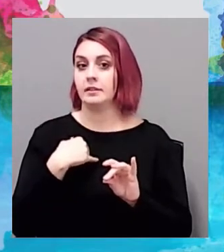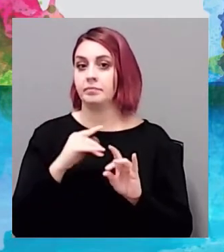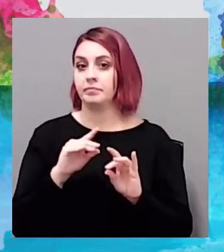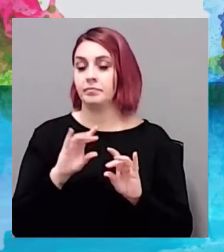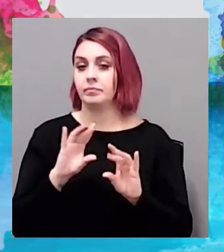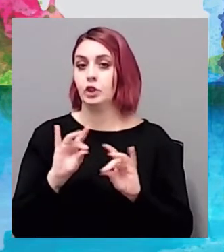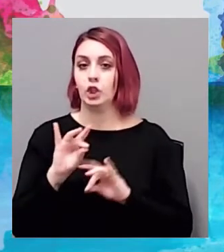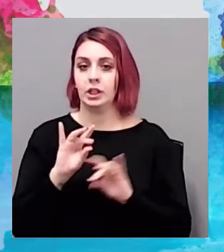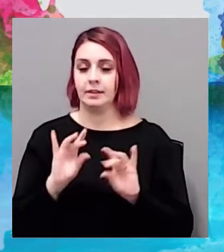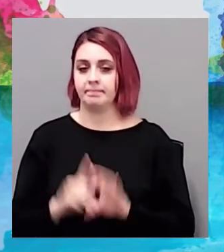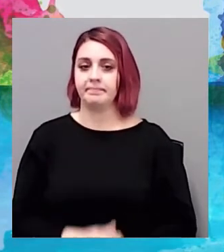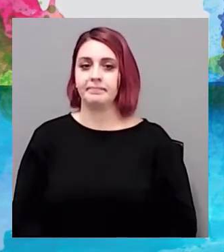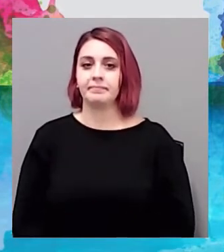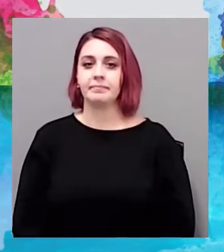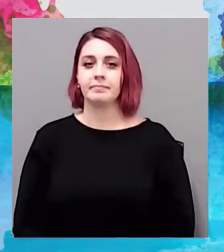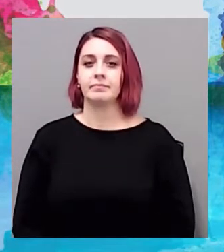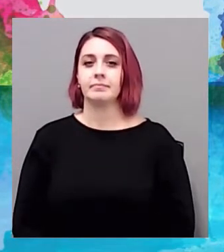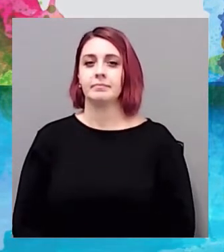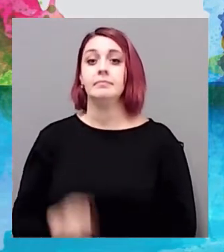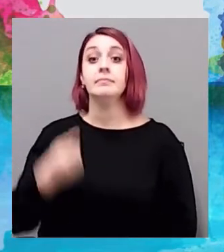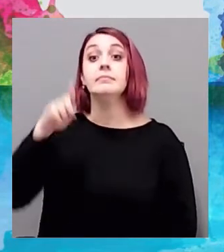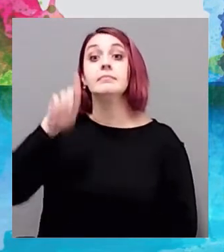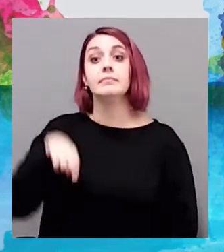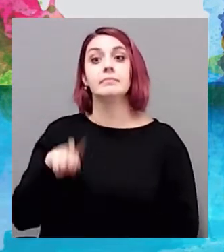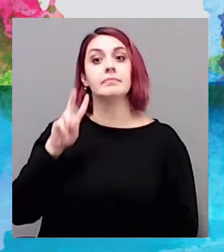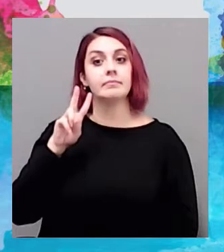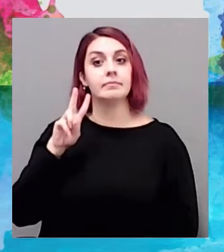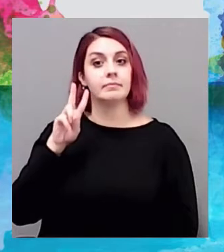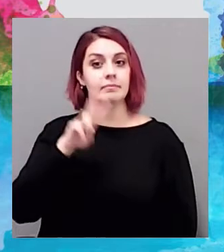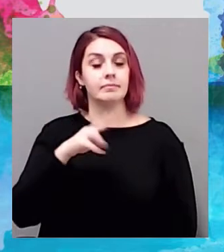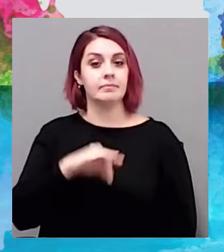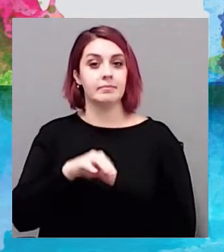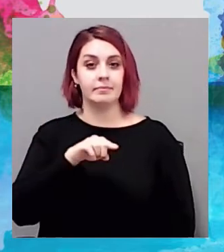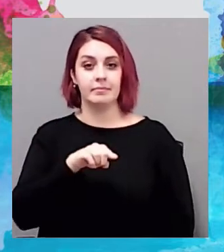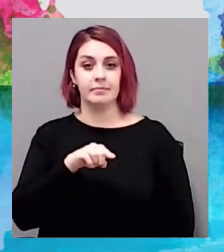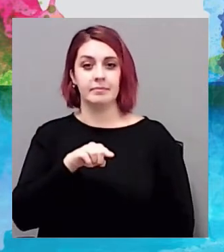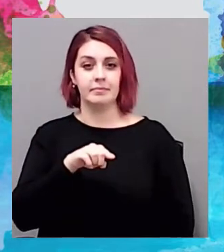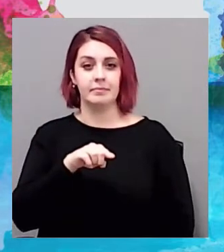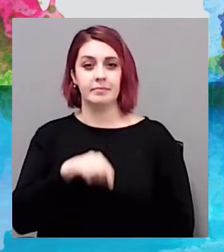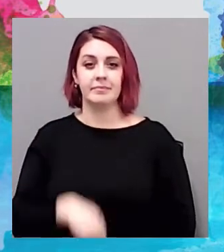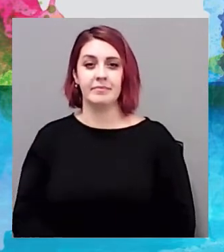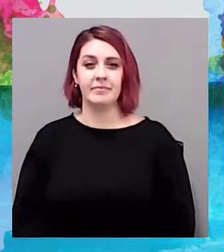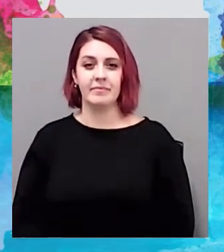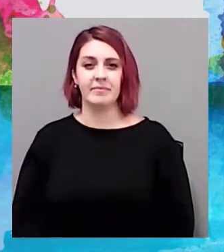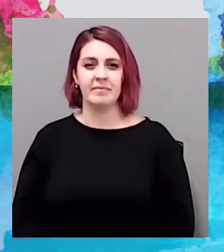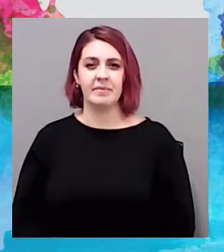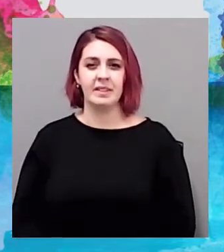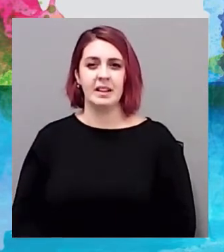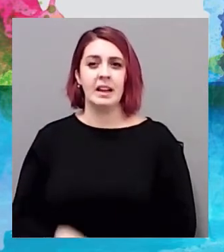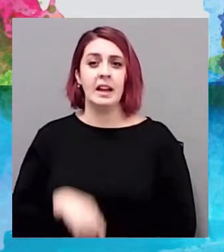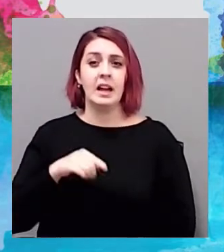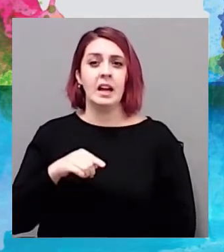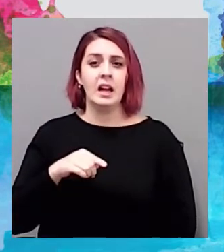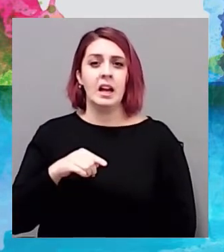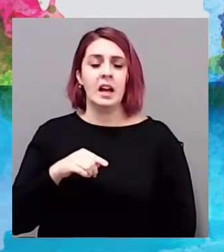táctil. También existe el termoformado, tiene un coste más elevado, pero el horno